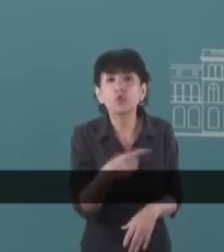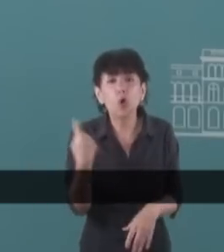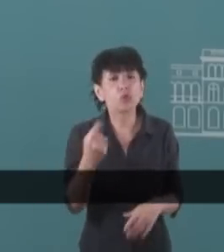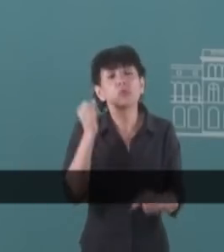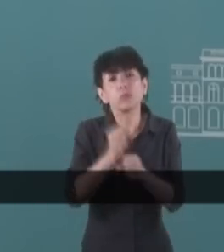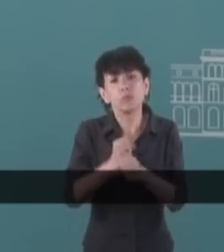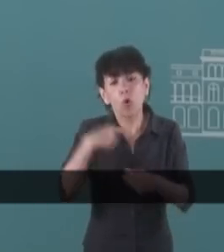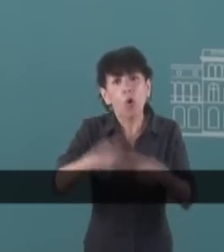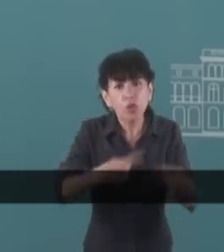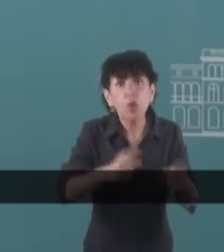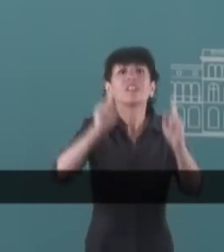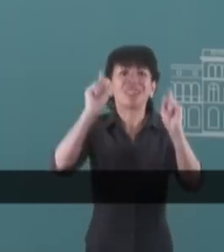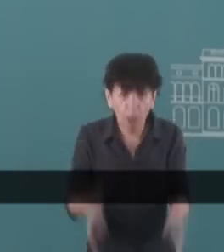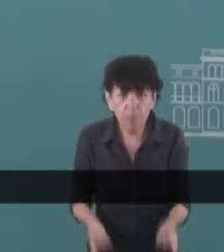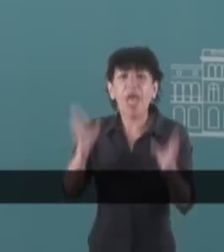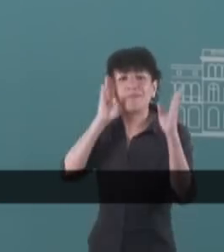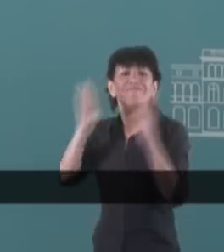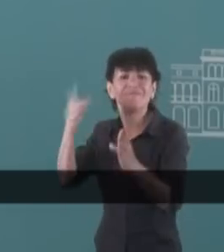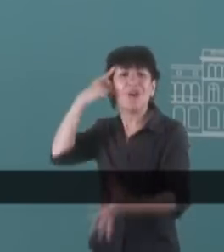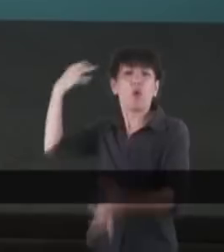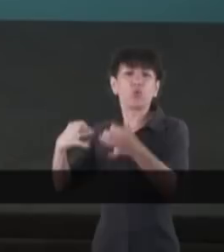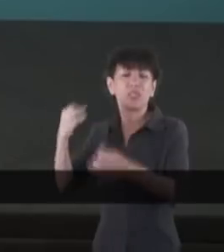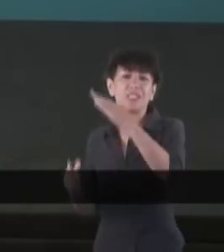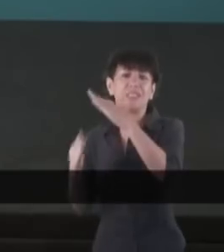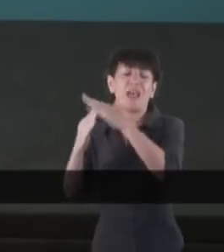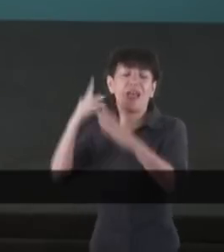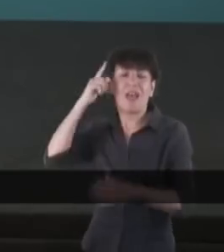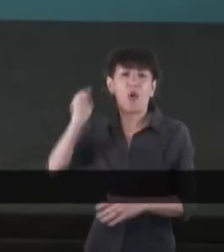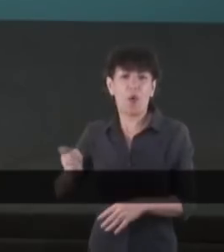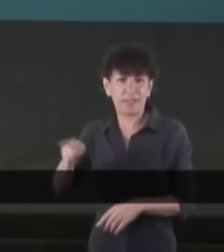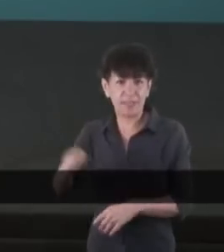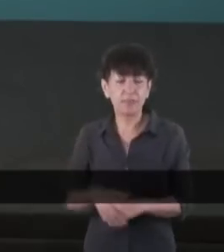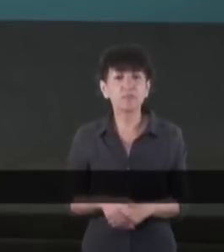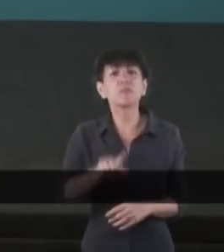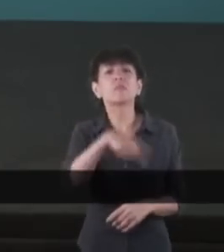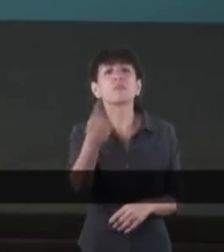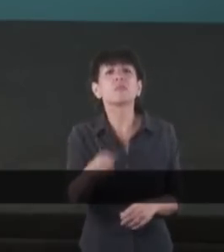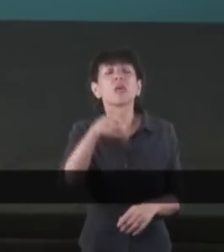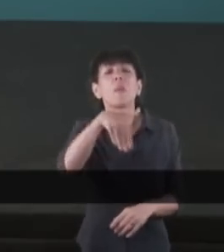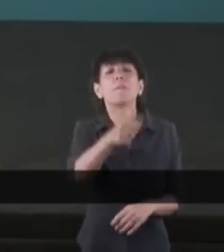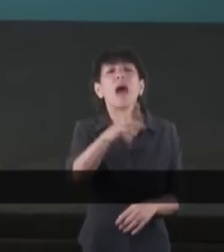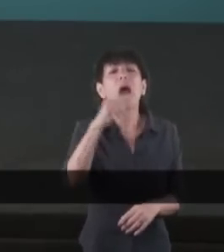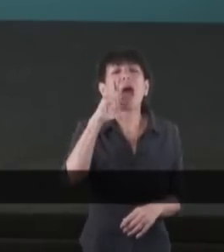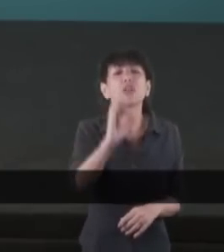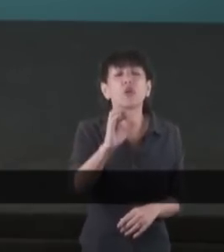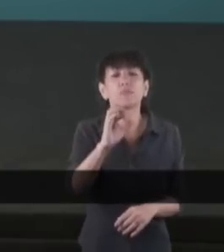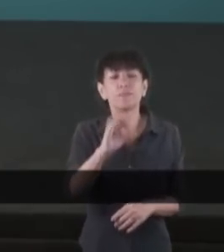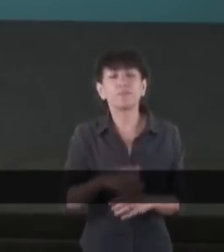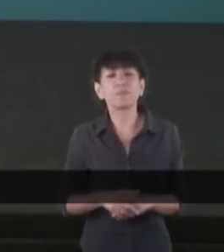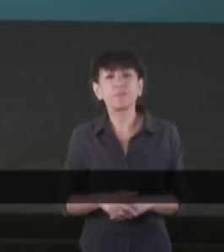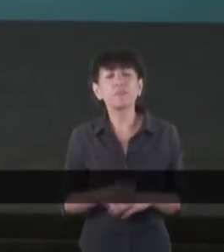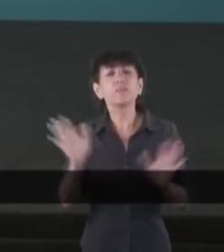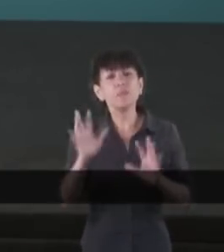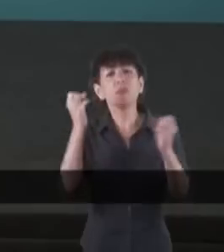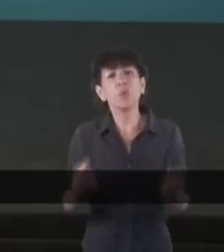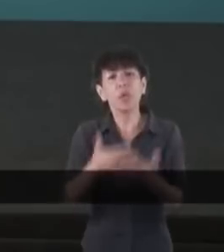esto, también nos ocupamos del tema de la Corte. Gracias, Juan Pablo. Mauro Rosales, Multivisión. ¿Qué tal, portavoz? Buen día.